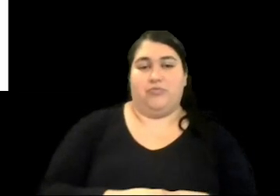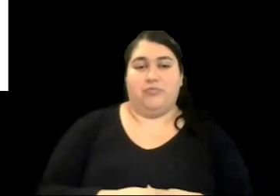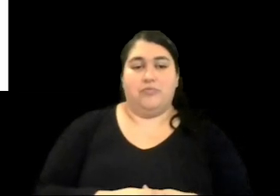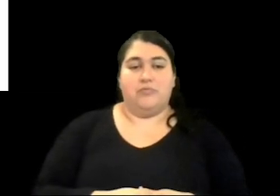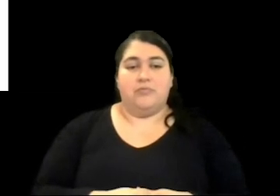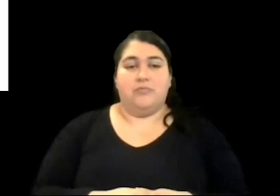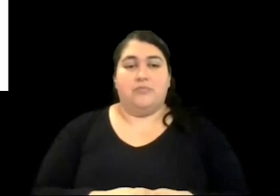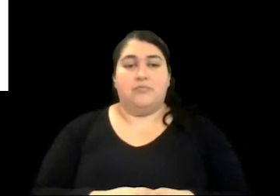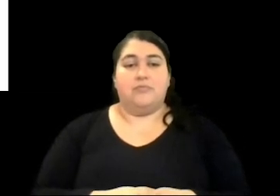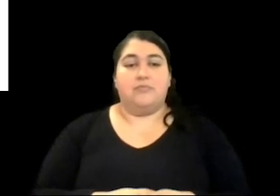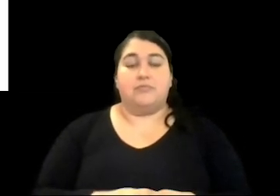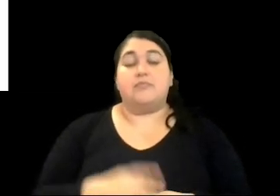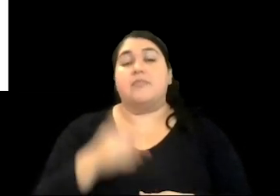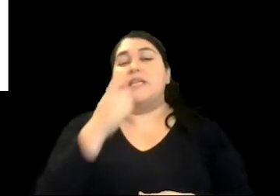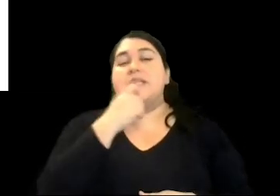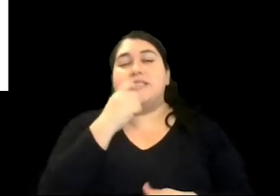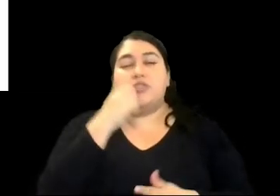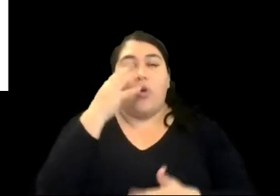Si yo hago un